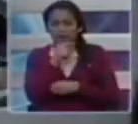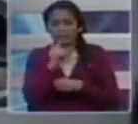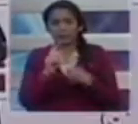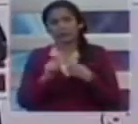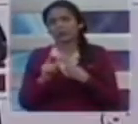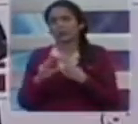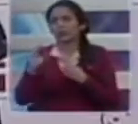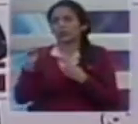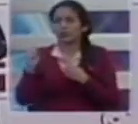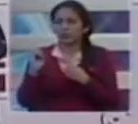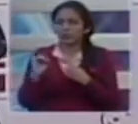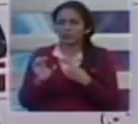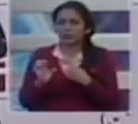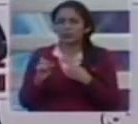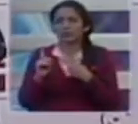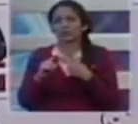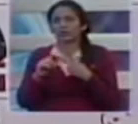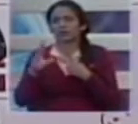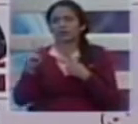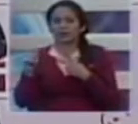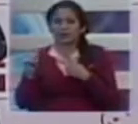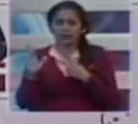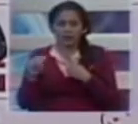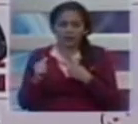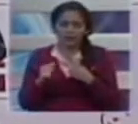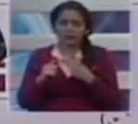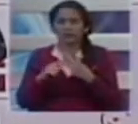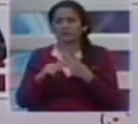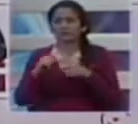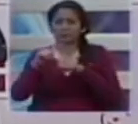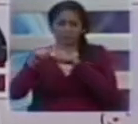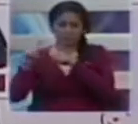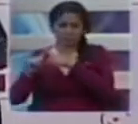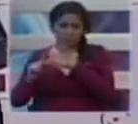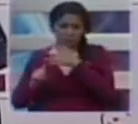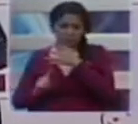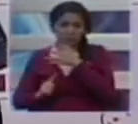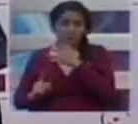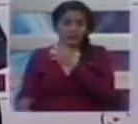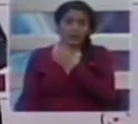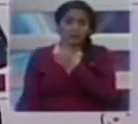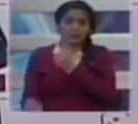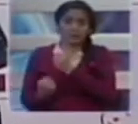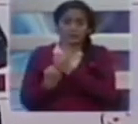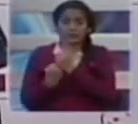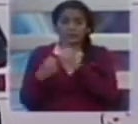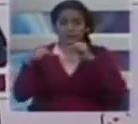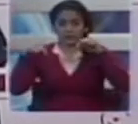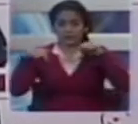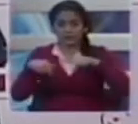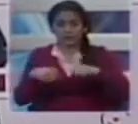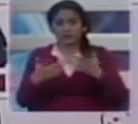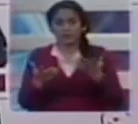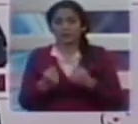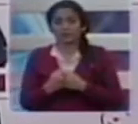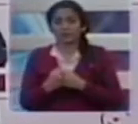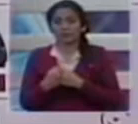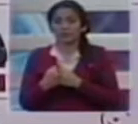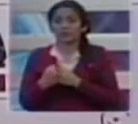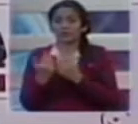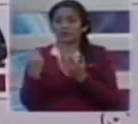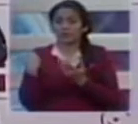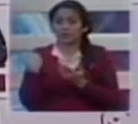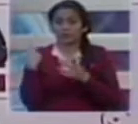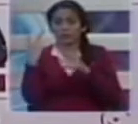a Leilu, estamos con Katia Franco, son algunos que están en nuestra vitrina, que están en nuestro